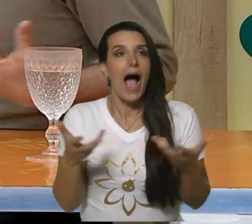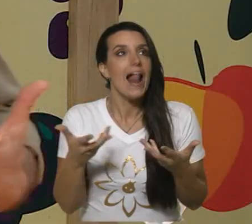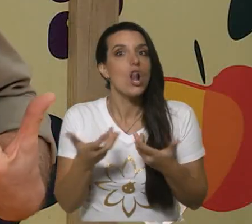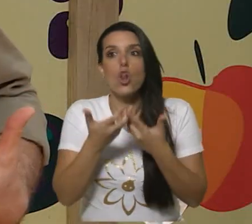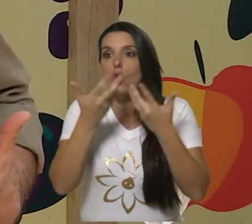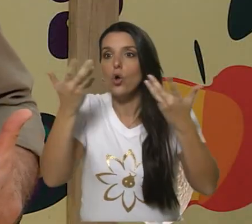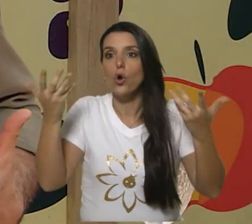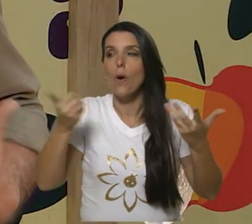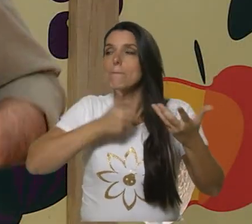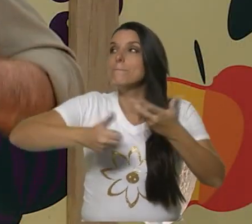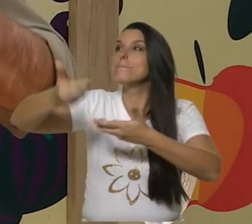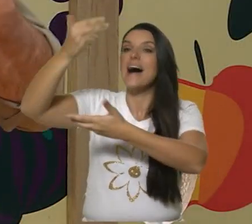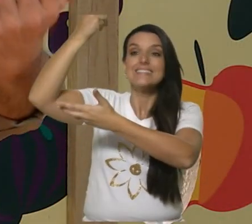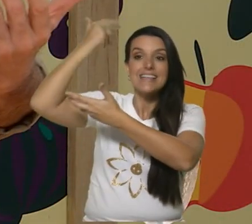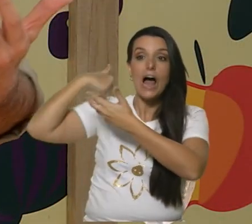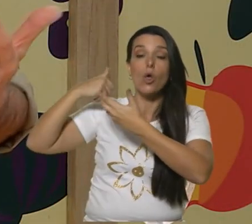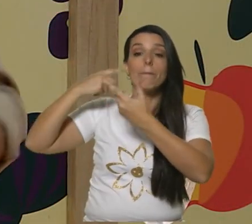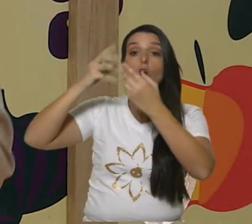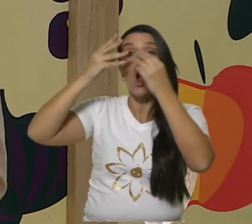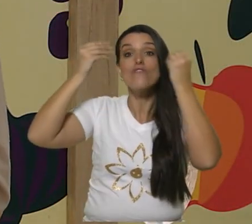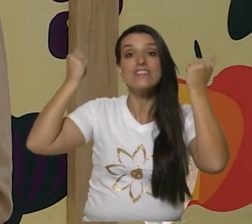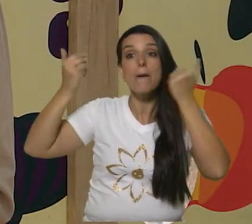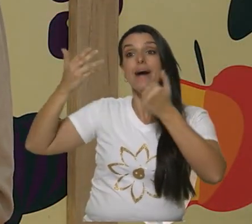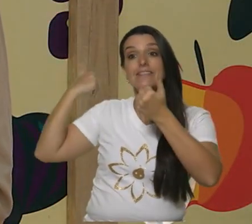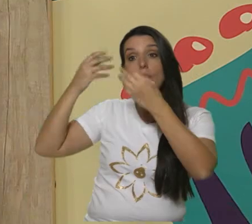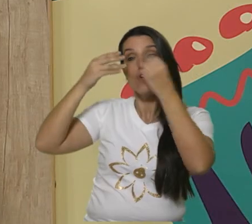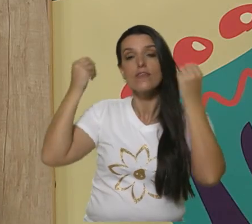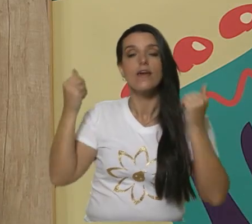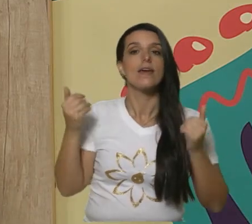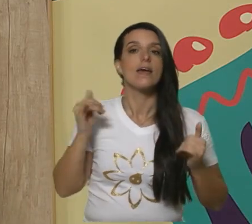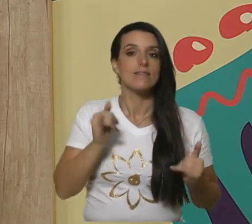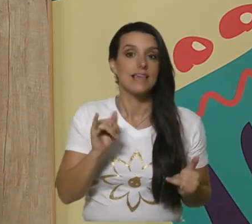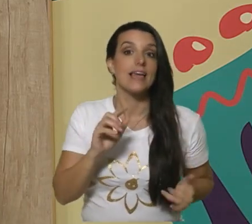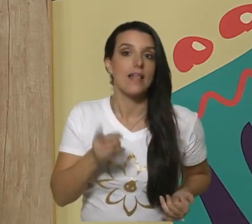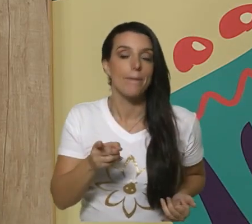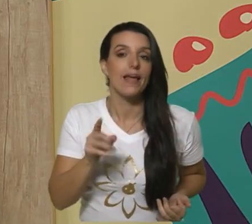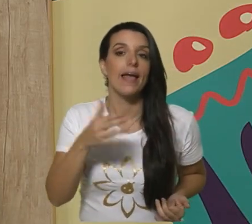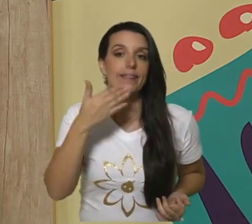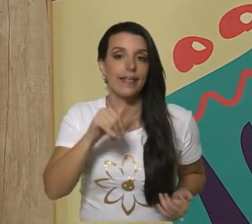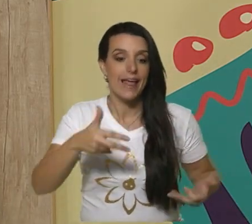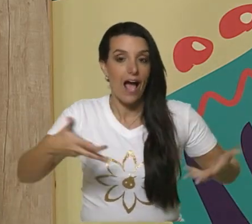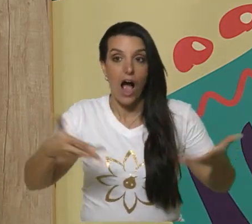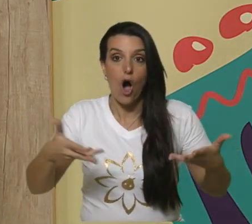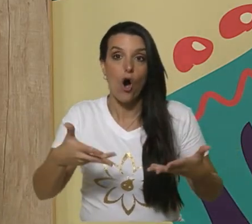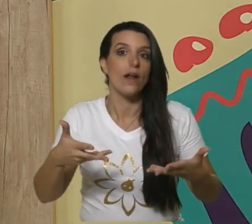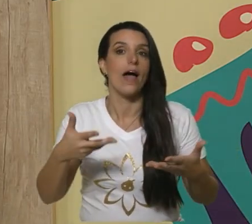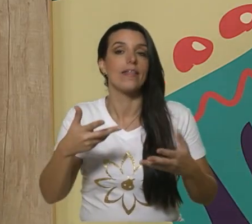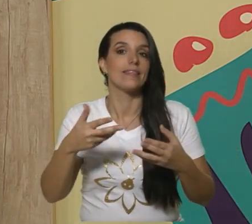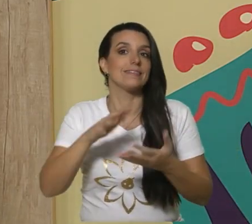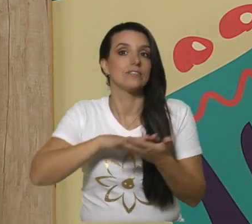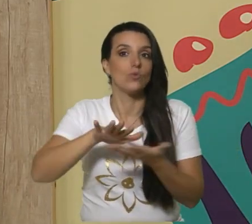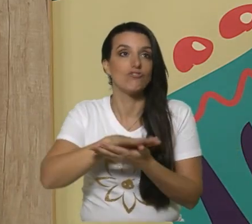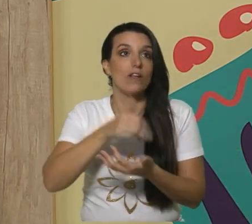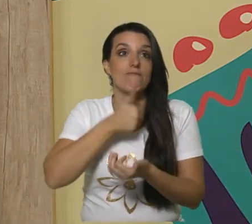algo que que me pasó o le pasó a otro que era yo sí eh Y también comprender el presente en base a incidentes que hayan